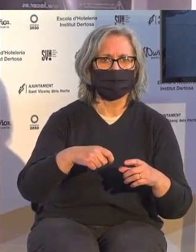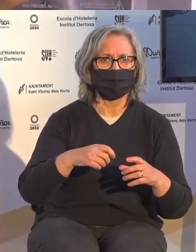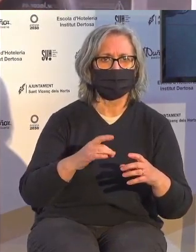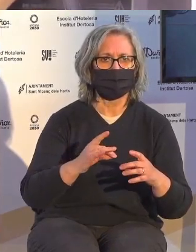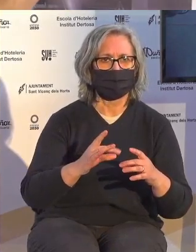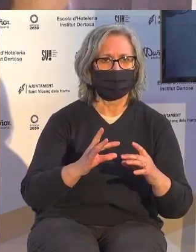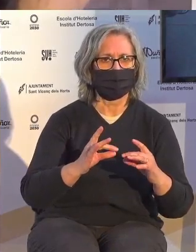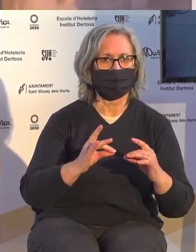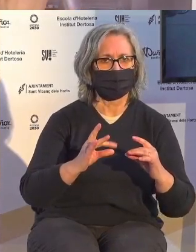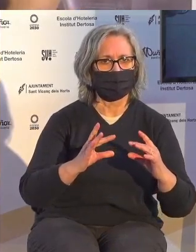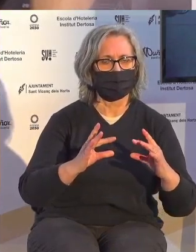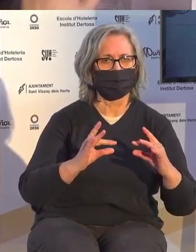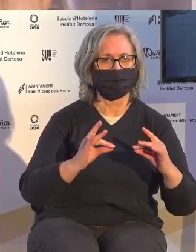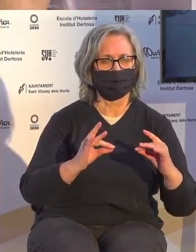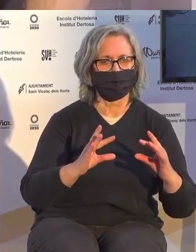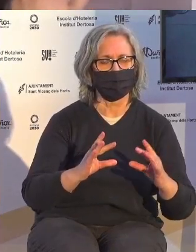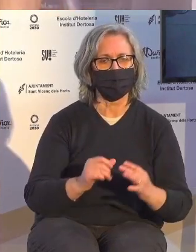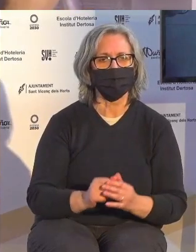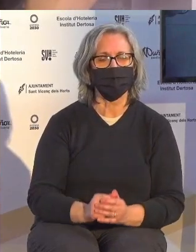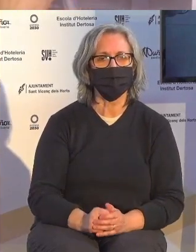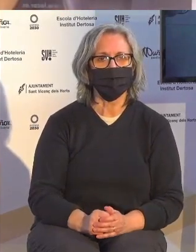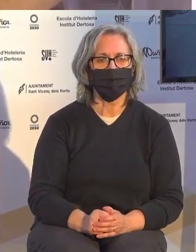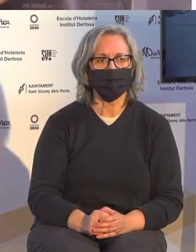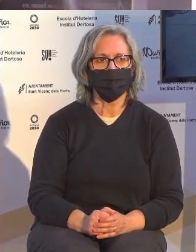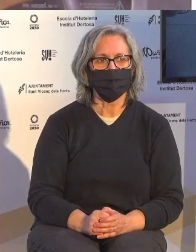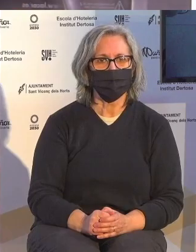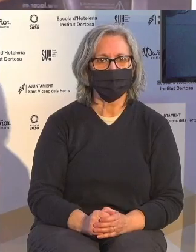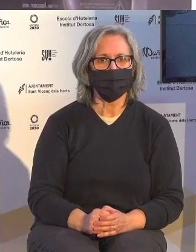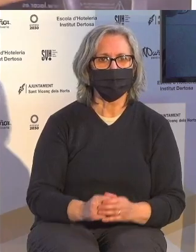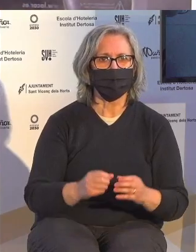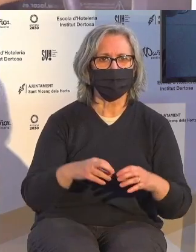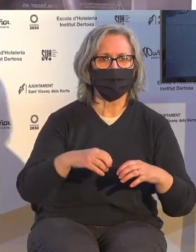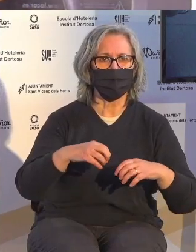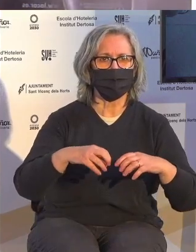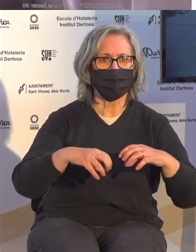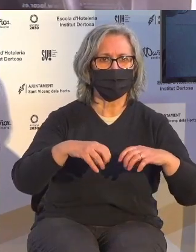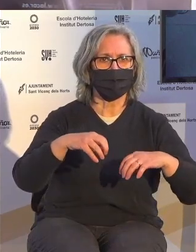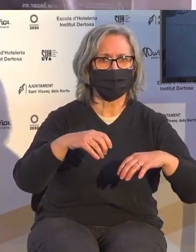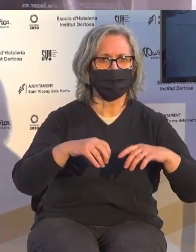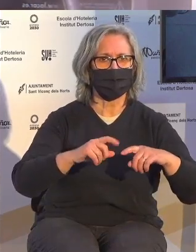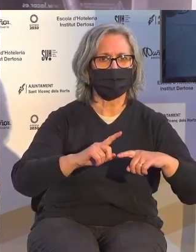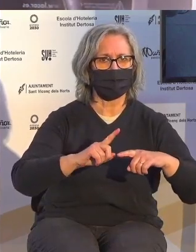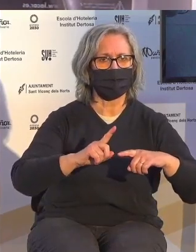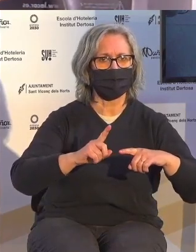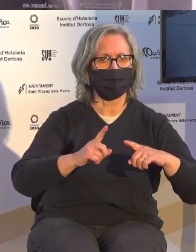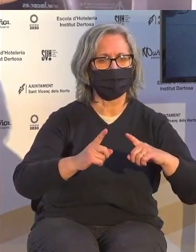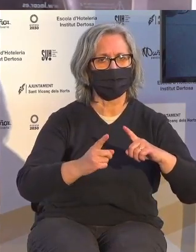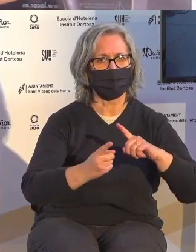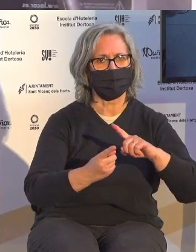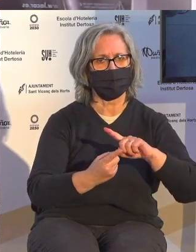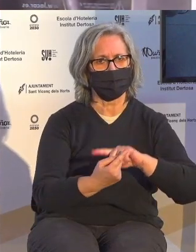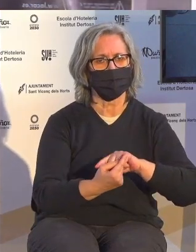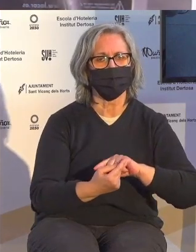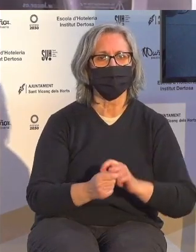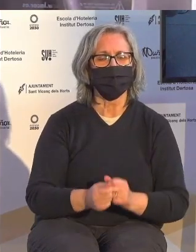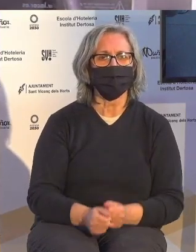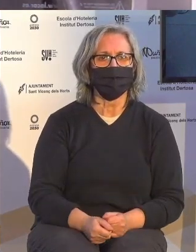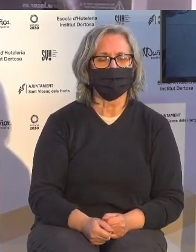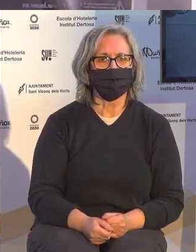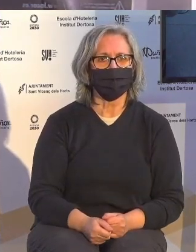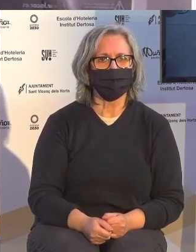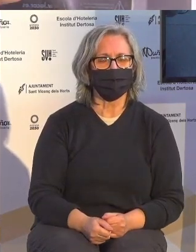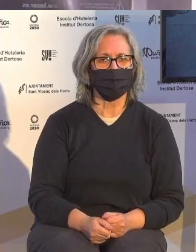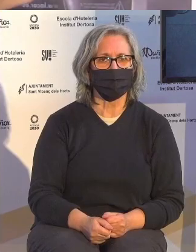tamaño de las de los huevos están cambiando y cuando hace eso mucho mucho mucho las veces